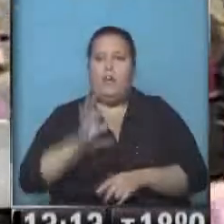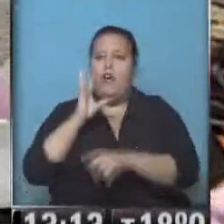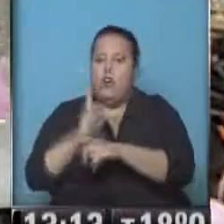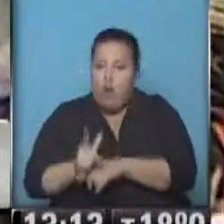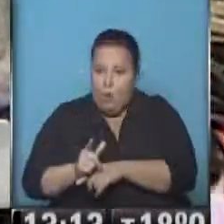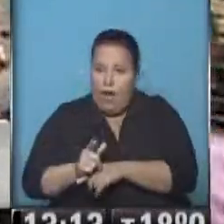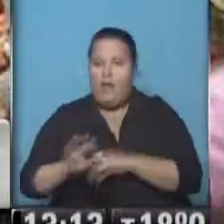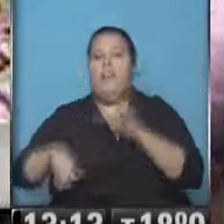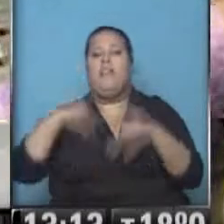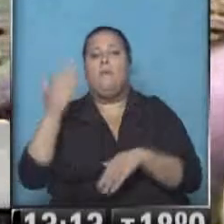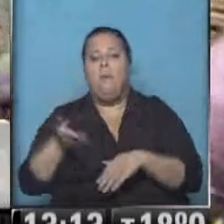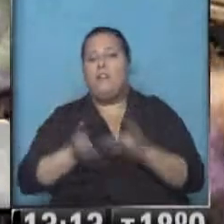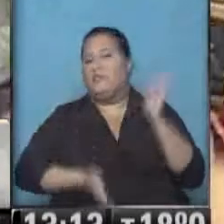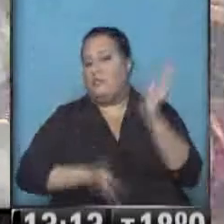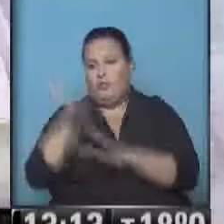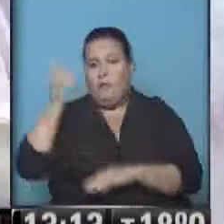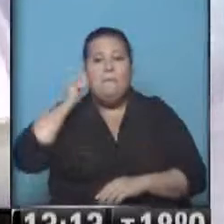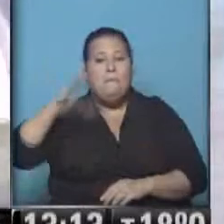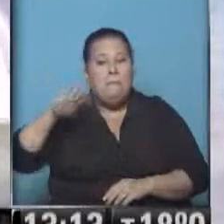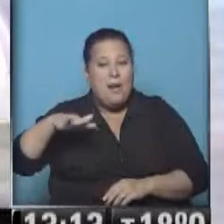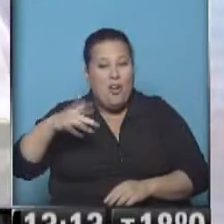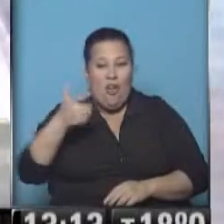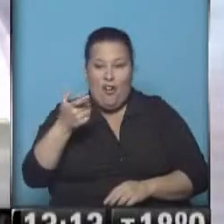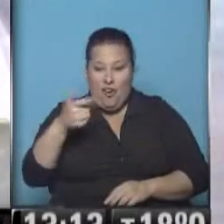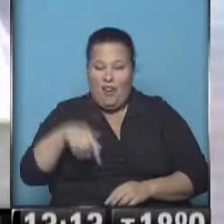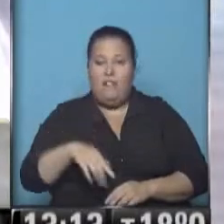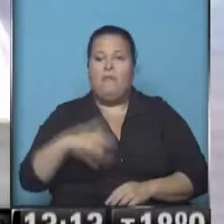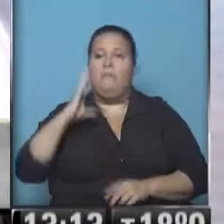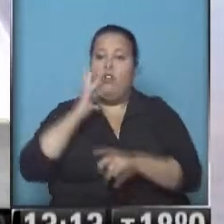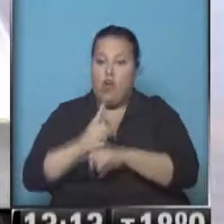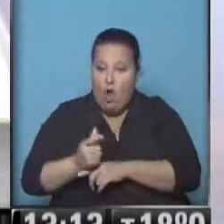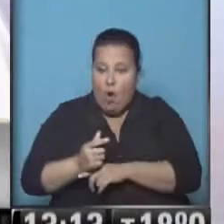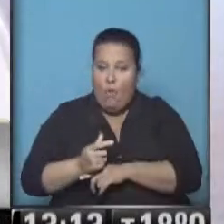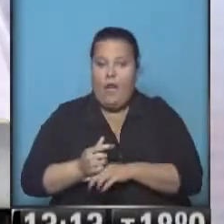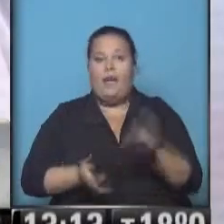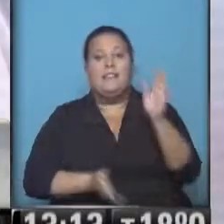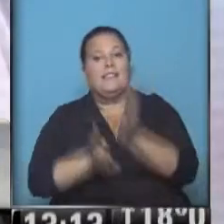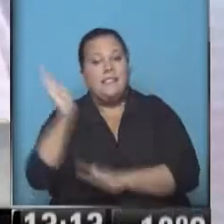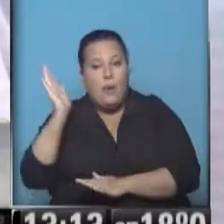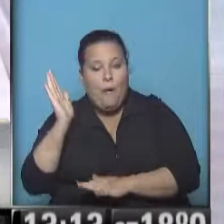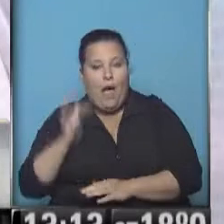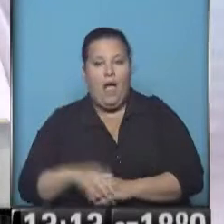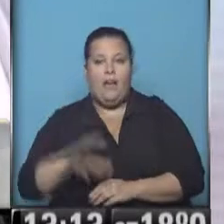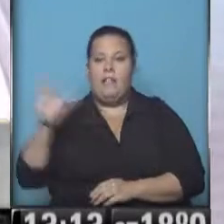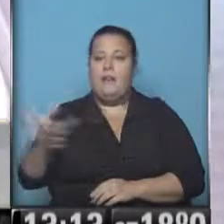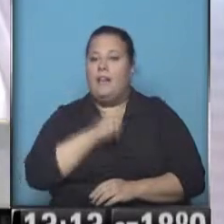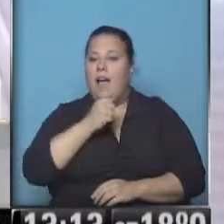robaron, después se fueron. El menor este que tenía la Glock me roba. Cuando se iba,